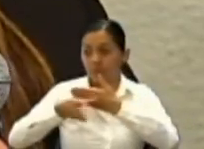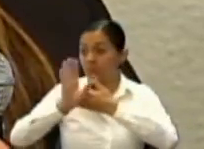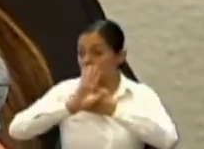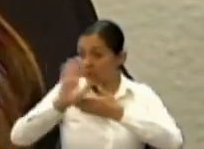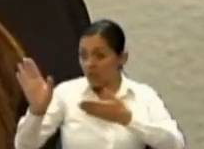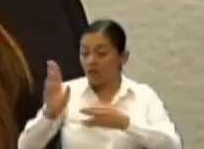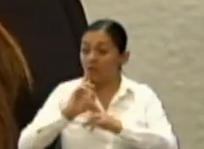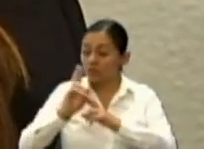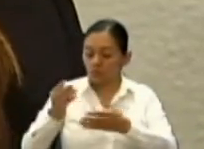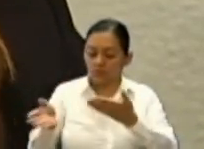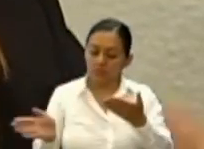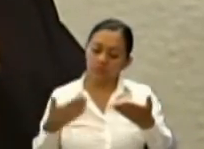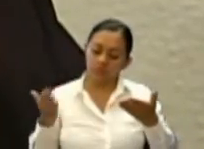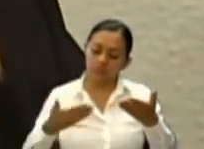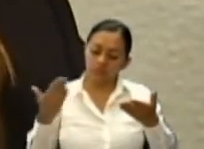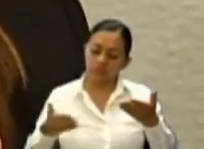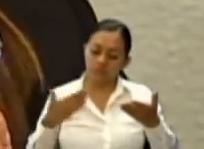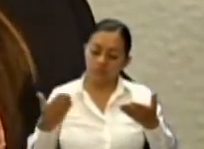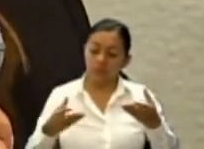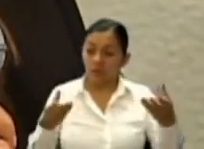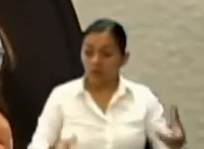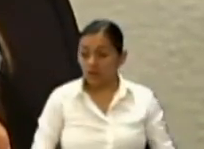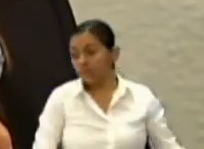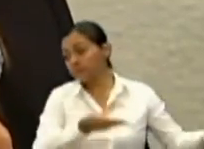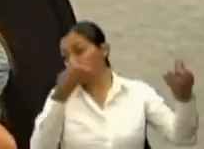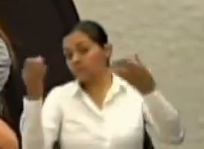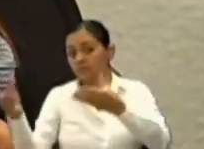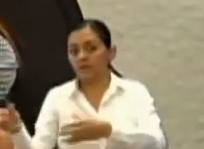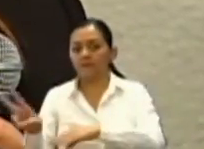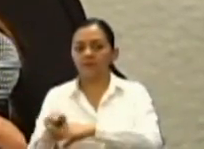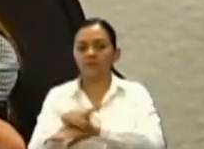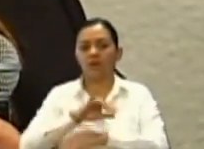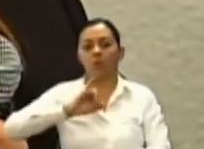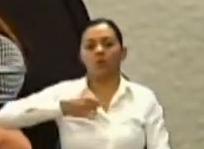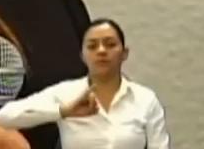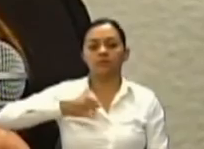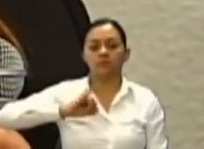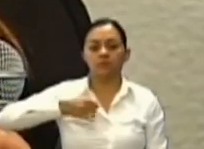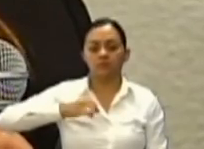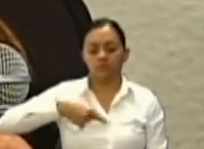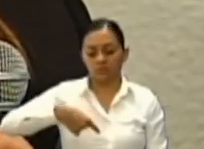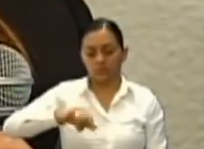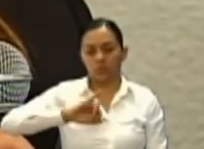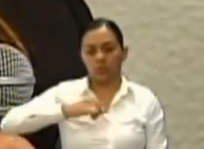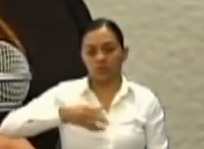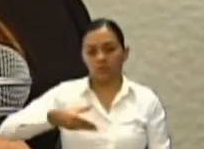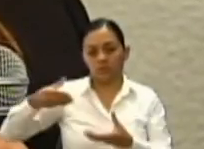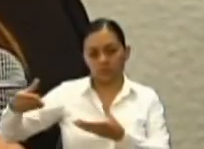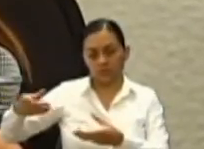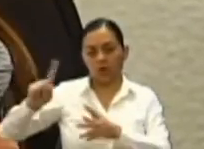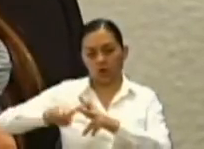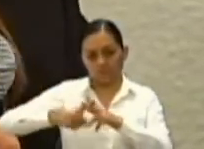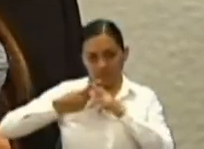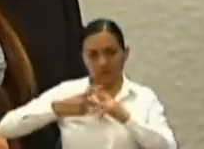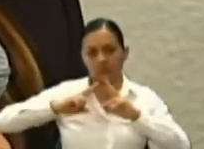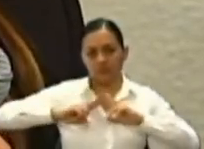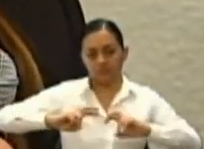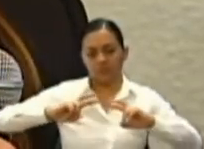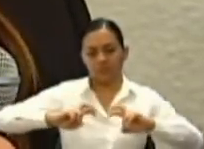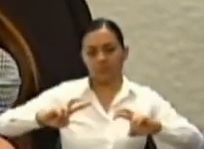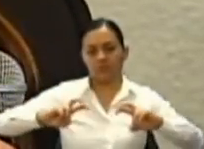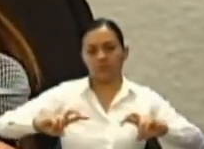directriz y su recomendación de entregar a la fiscalía este jueves vamos a entregar al señor fiscal general para que se inicien ya las indagaciones correspondientes